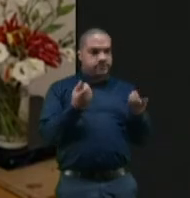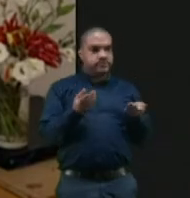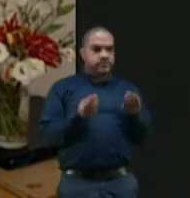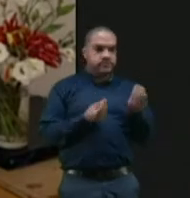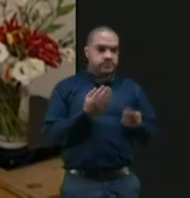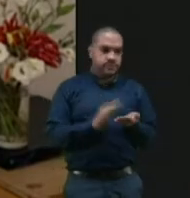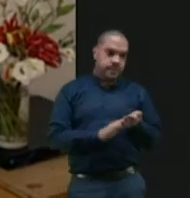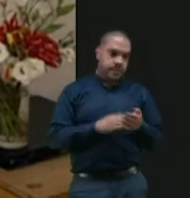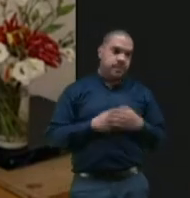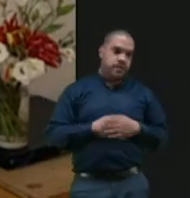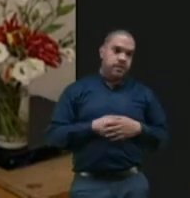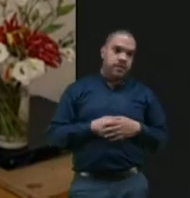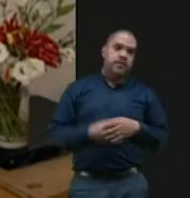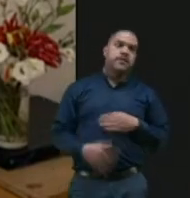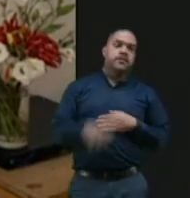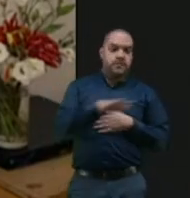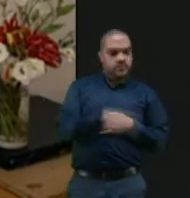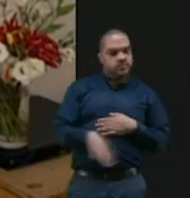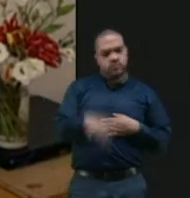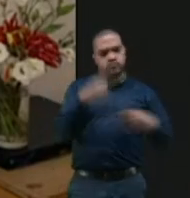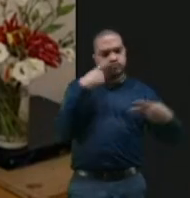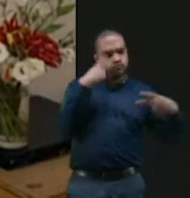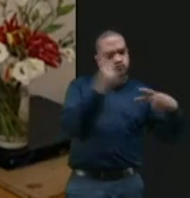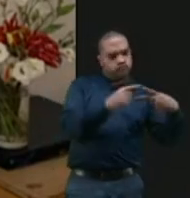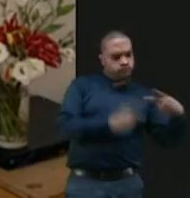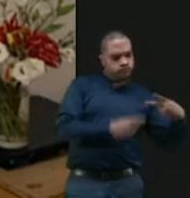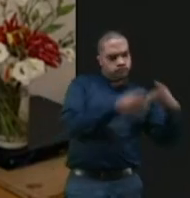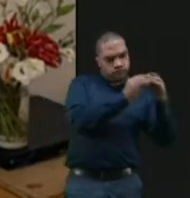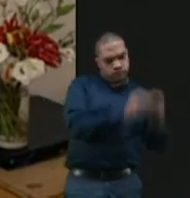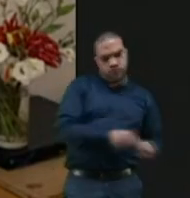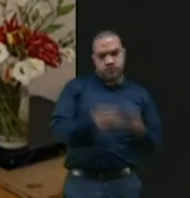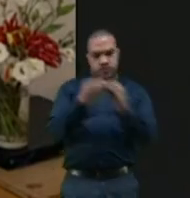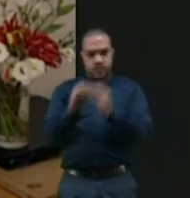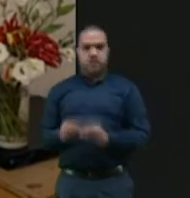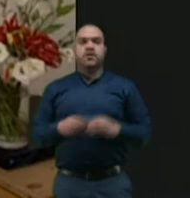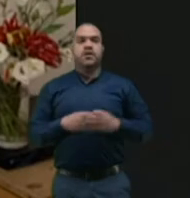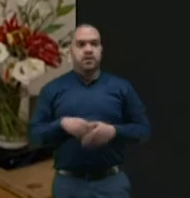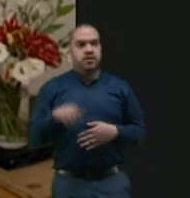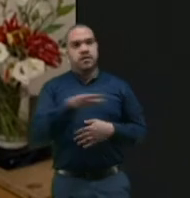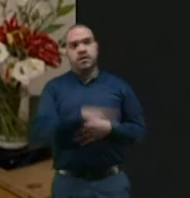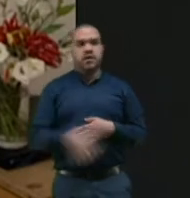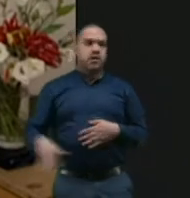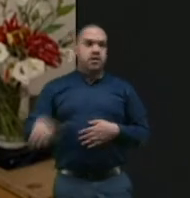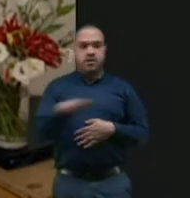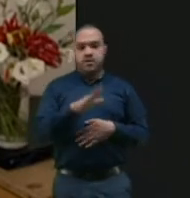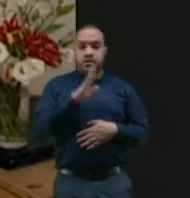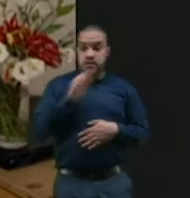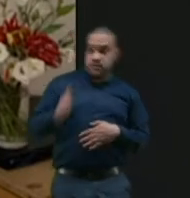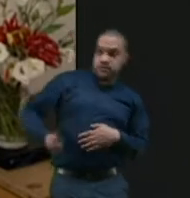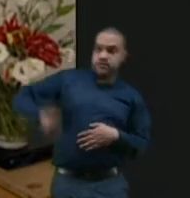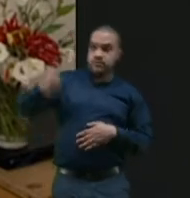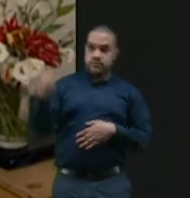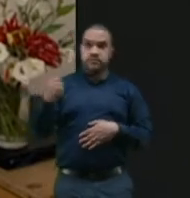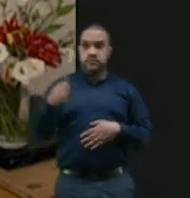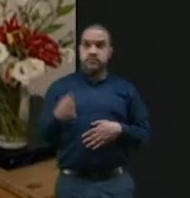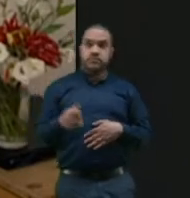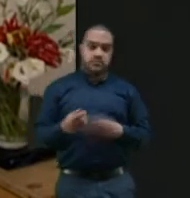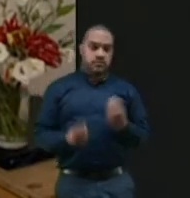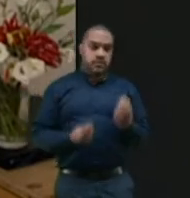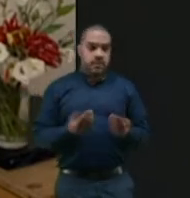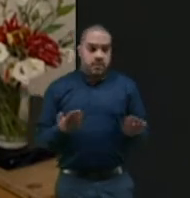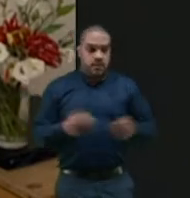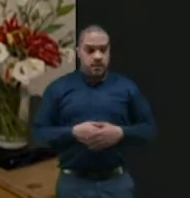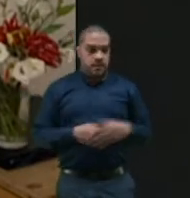hace nada, solo quedan dos opciones. Número uno, el director ejecutivo no sabe, lo que significa que es estúpido, que eso no es algo bueno. Número